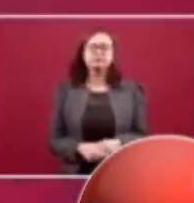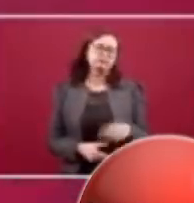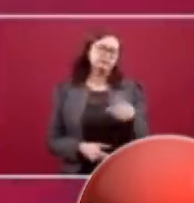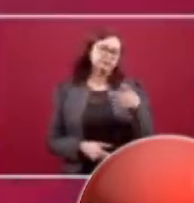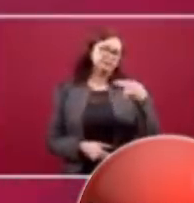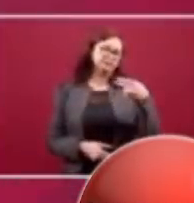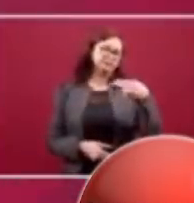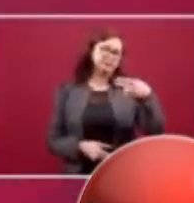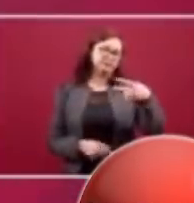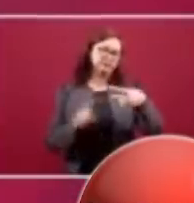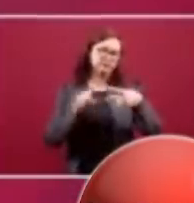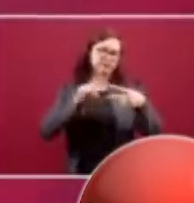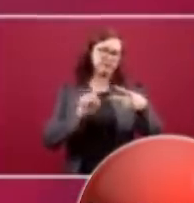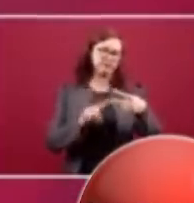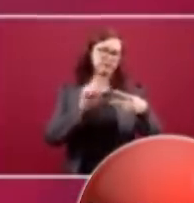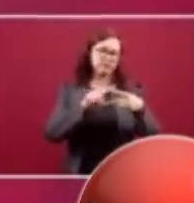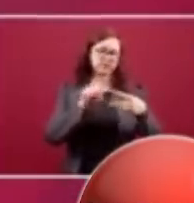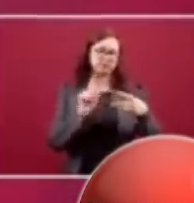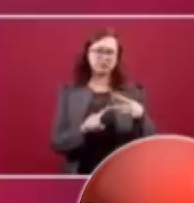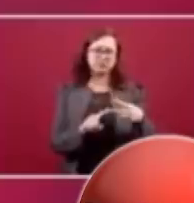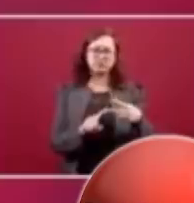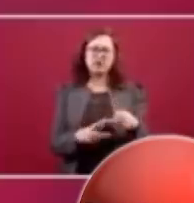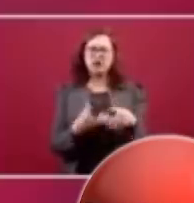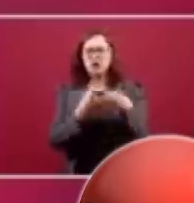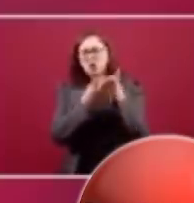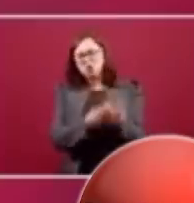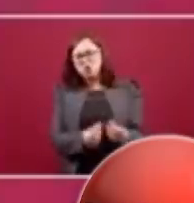cosas. ¿Cómo resolvemos esto?